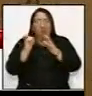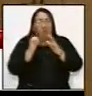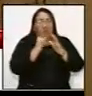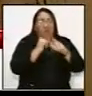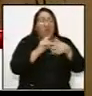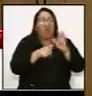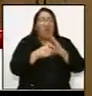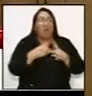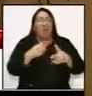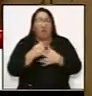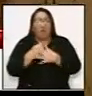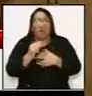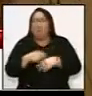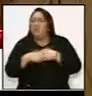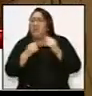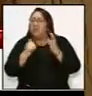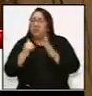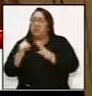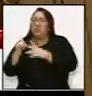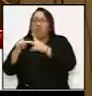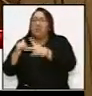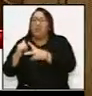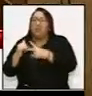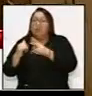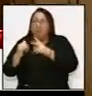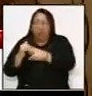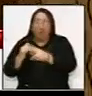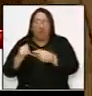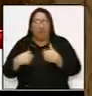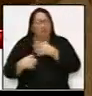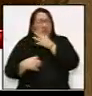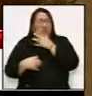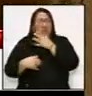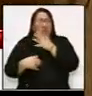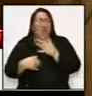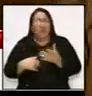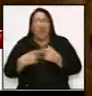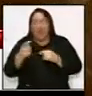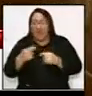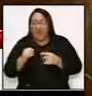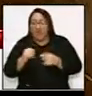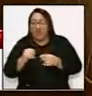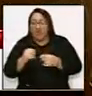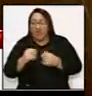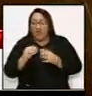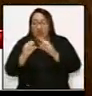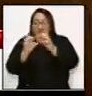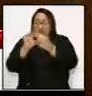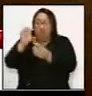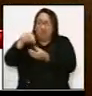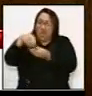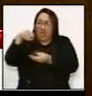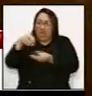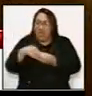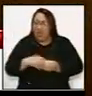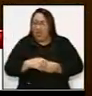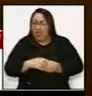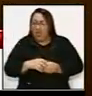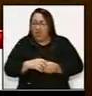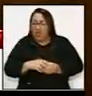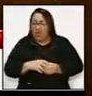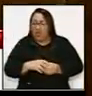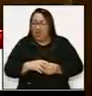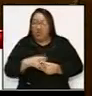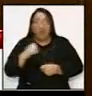Preguntamos al ministro. Él informa que iba con una maquinita, ¿no? Y que le ponían o